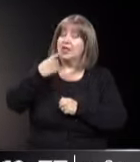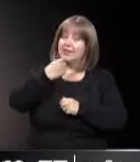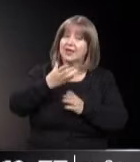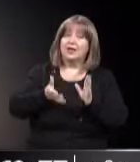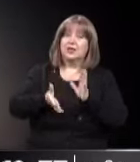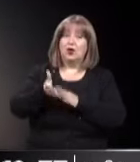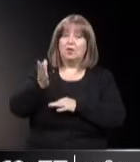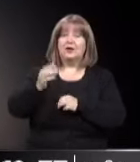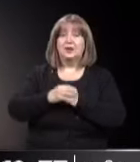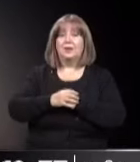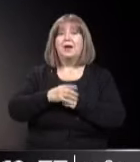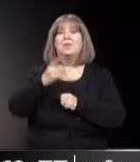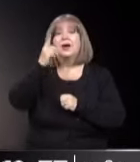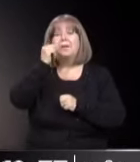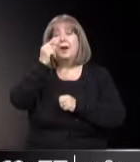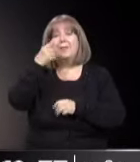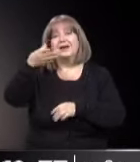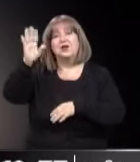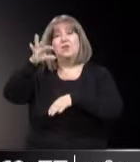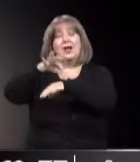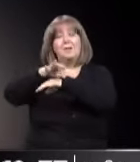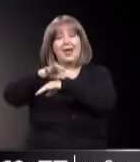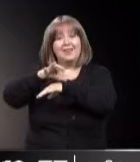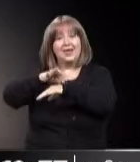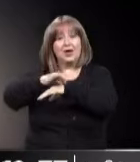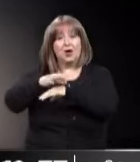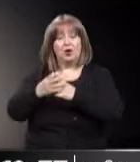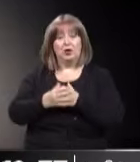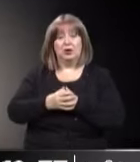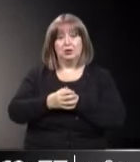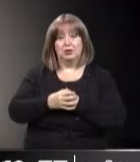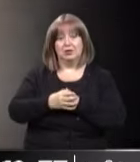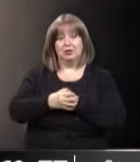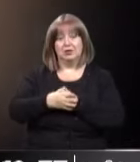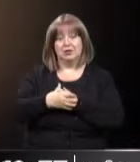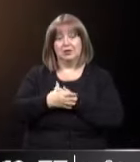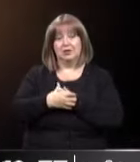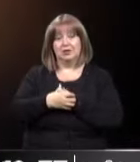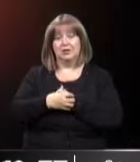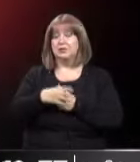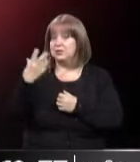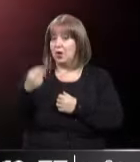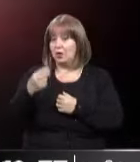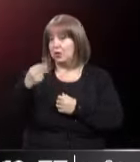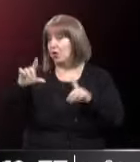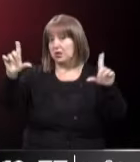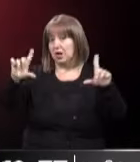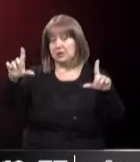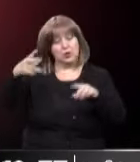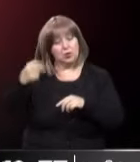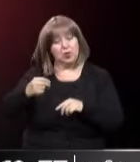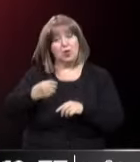lo dejan. Papá tuvo que ir al doctor, por eso no llegaron. Tráeme que pongo la previa. No quiero.